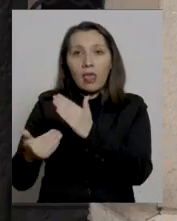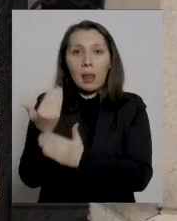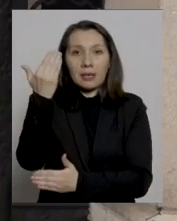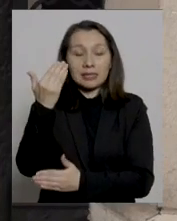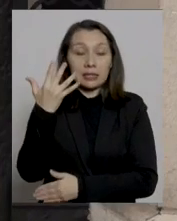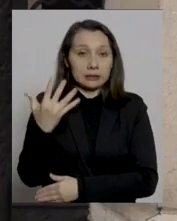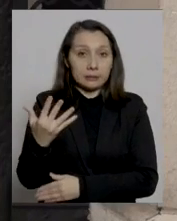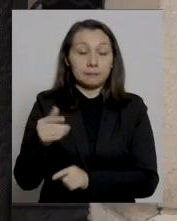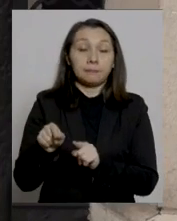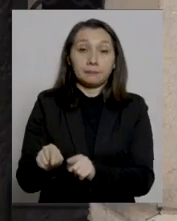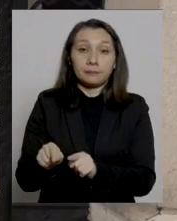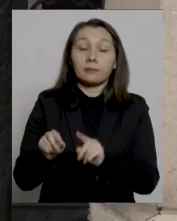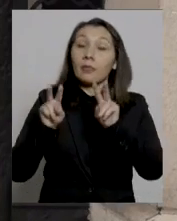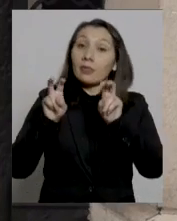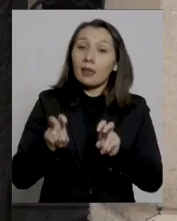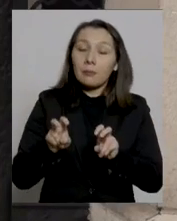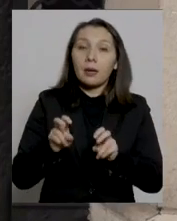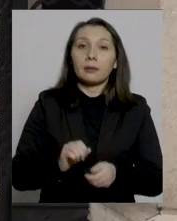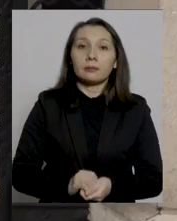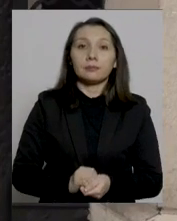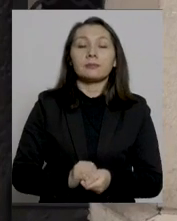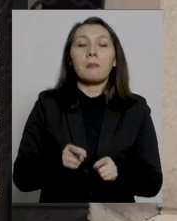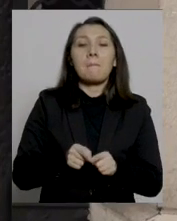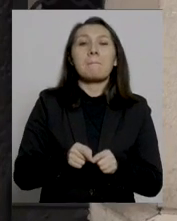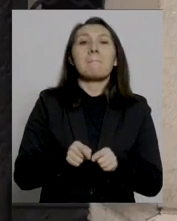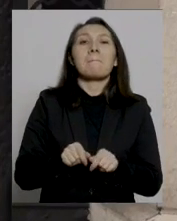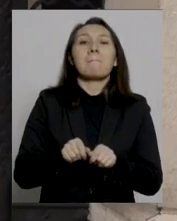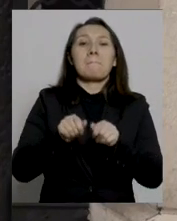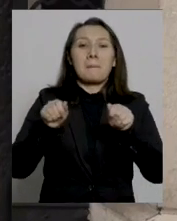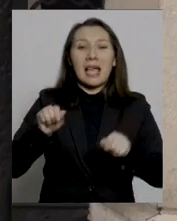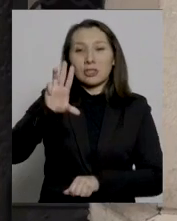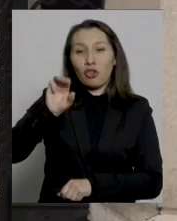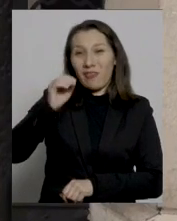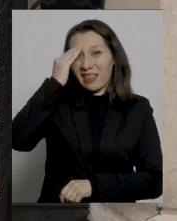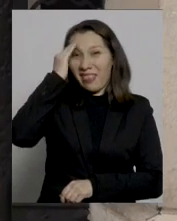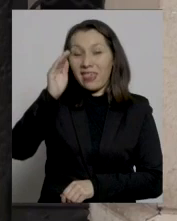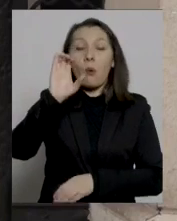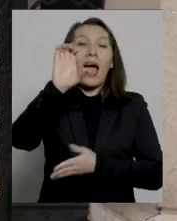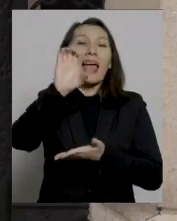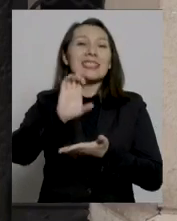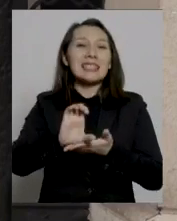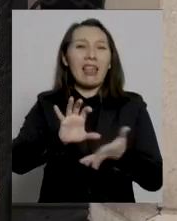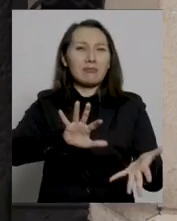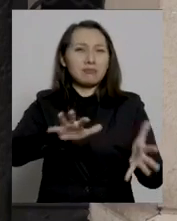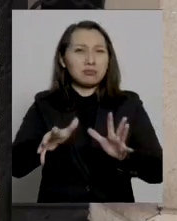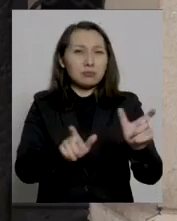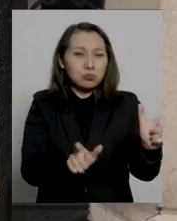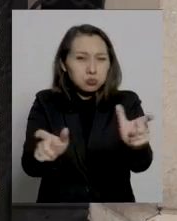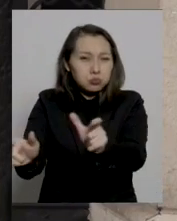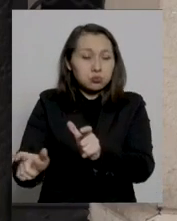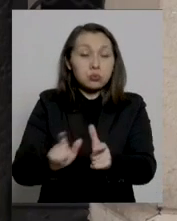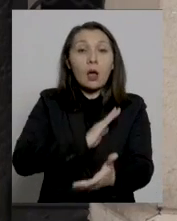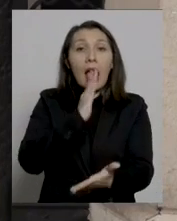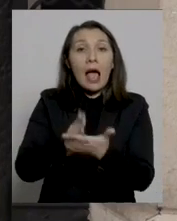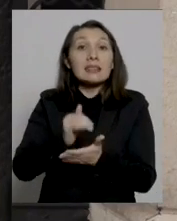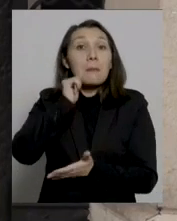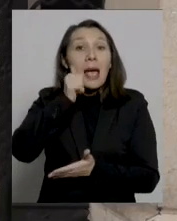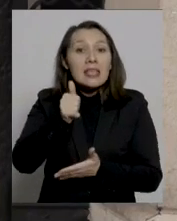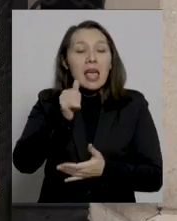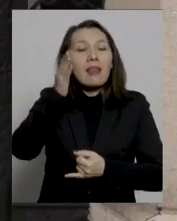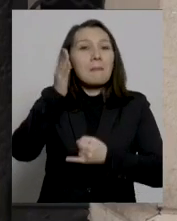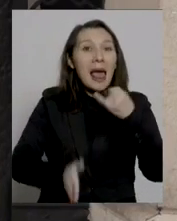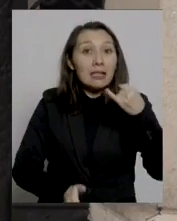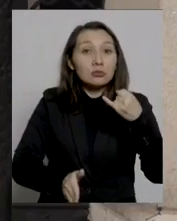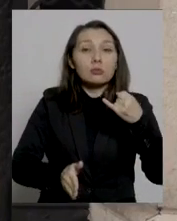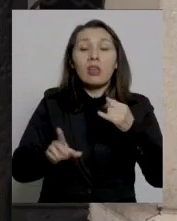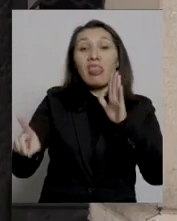Y respecto a la extensión del estado de excepción del estado de catástrofe, este está vigente hasta el día de mañana y este decreto